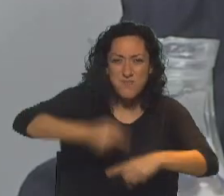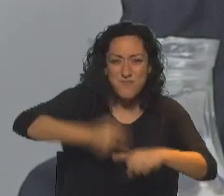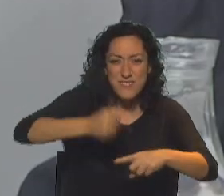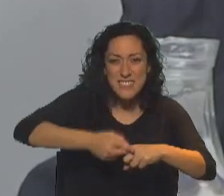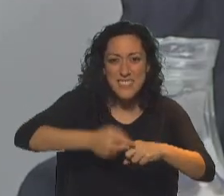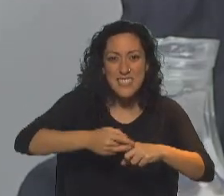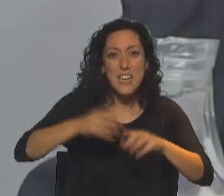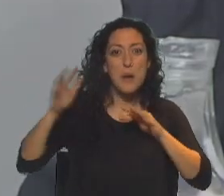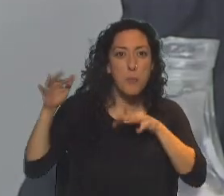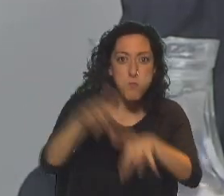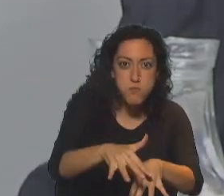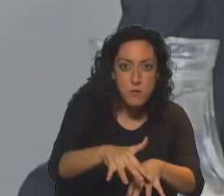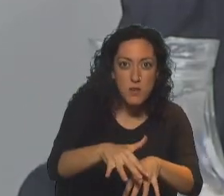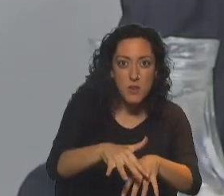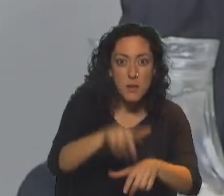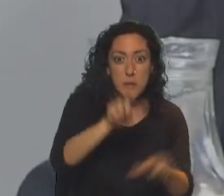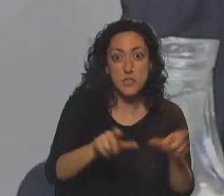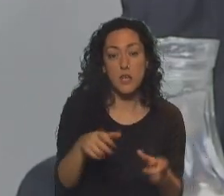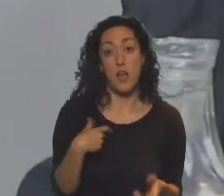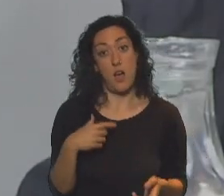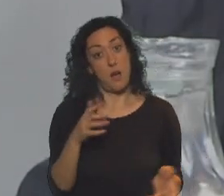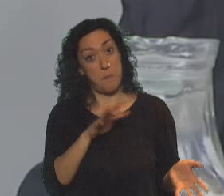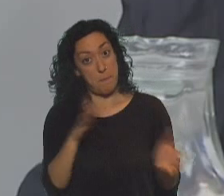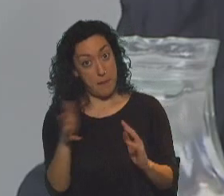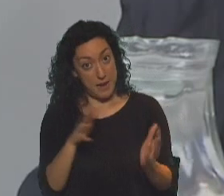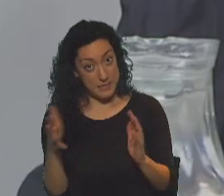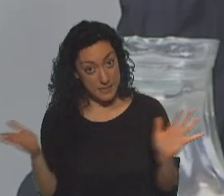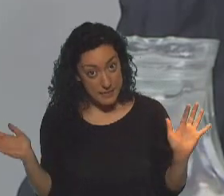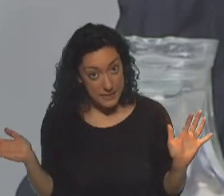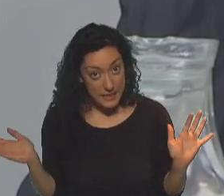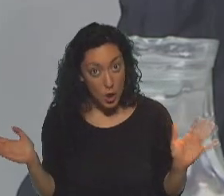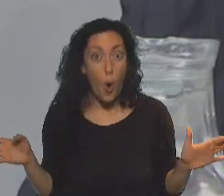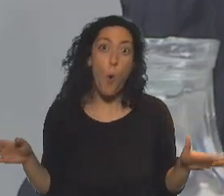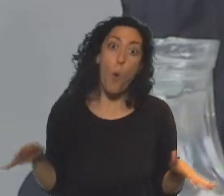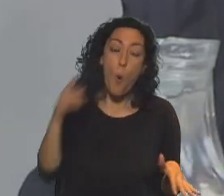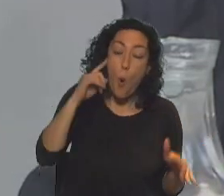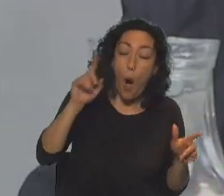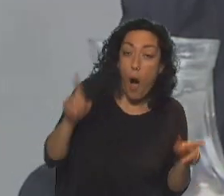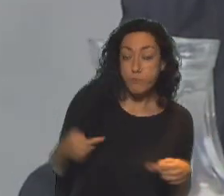casa también de Irigoyen. Cualquier similitud no es coincidencia.